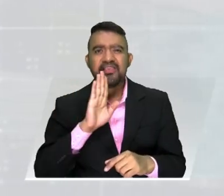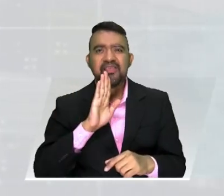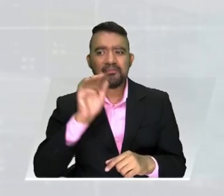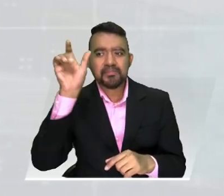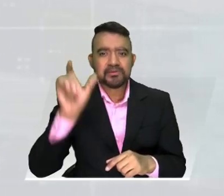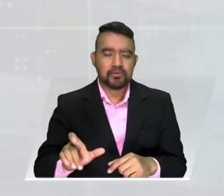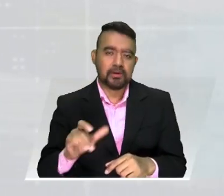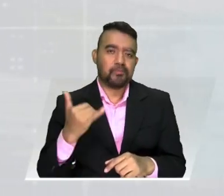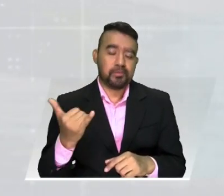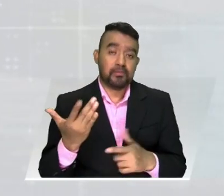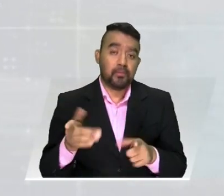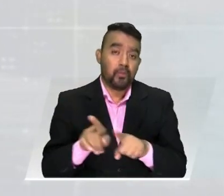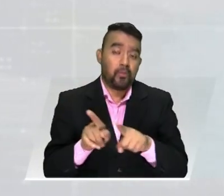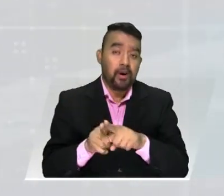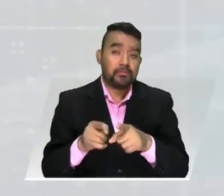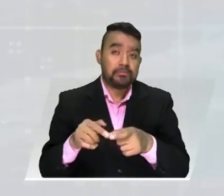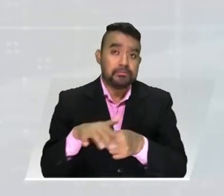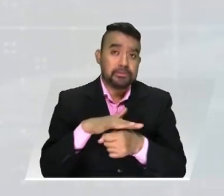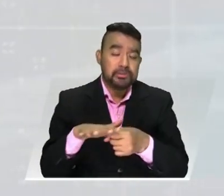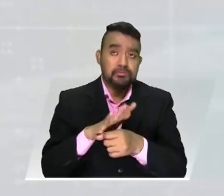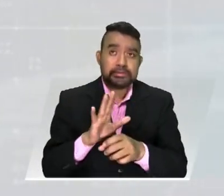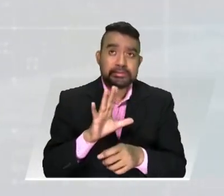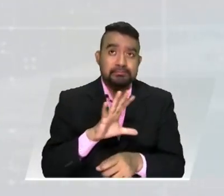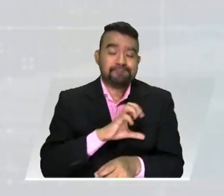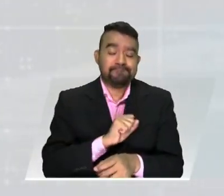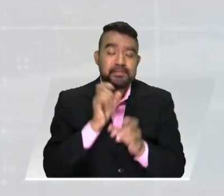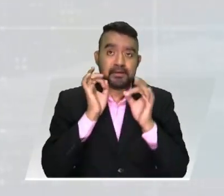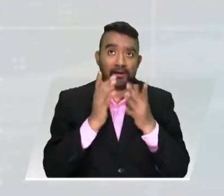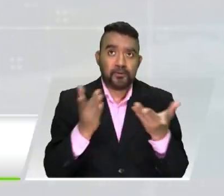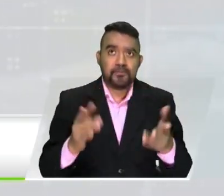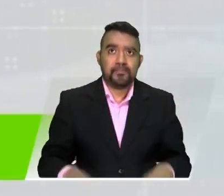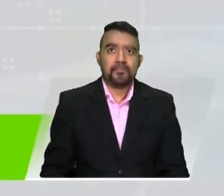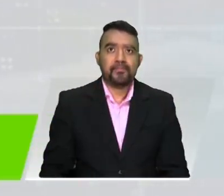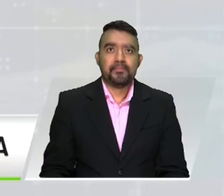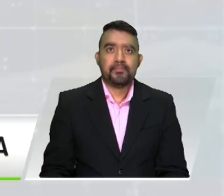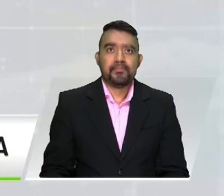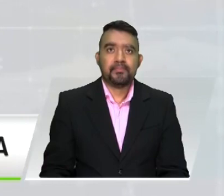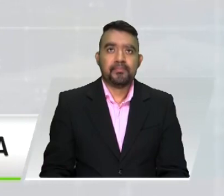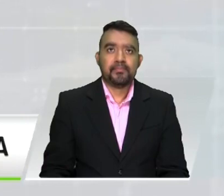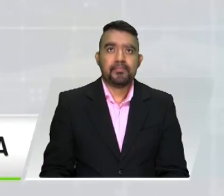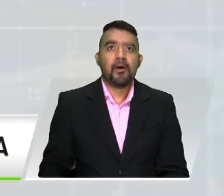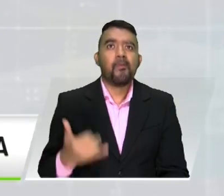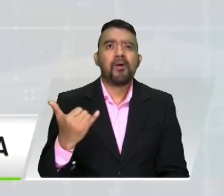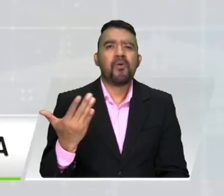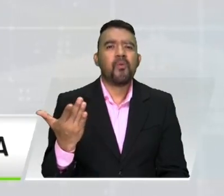lamenta los hechos ocurridos. Según el reporte de las autoridades, en la noche de